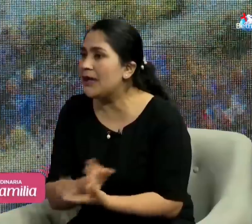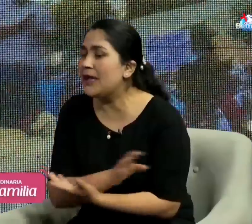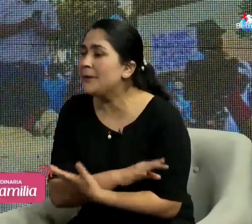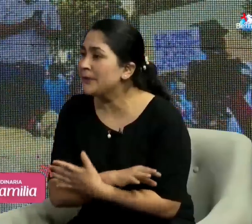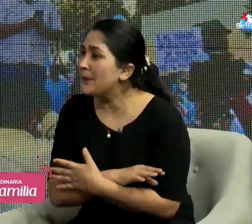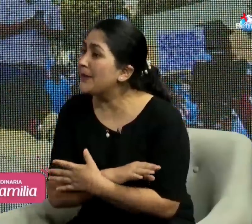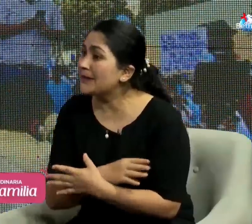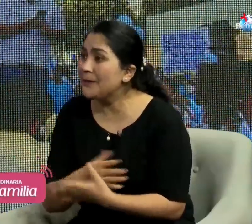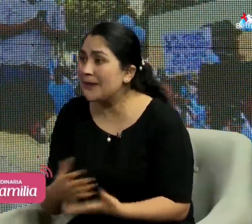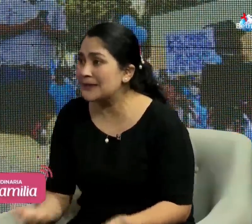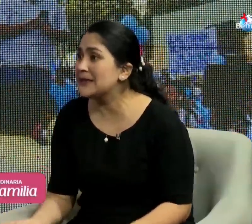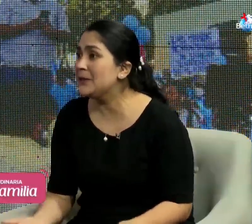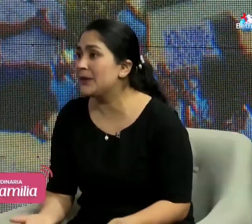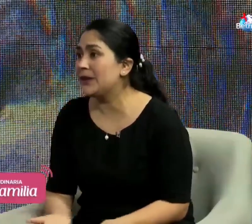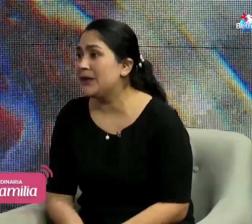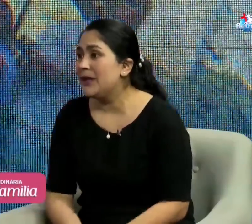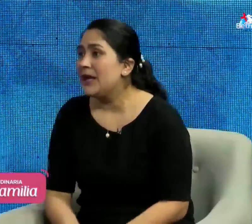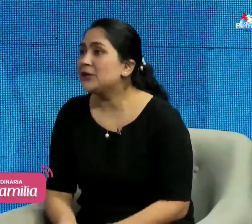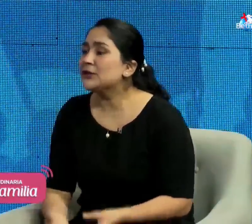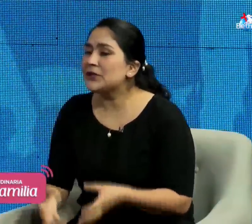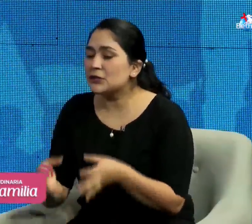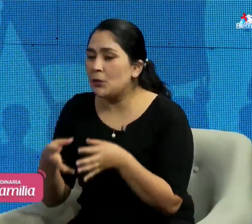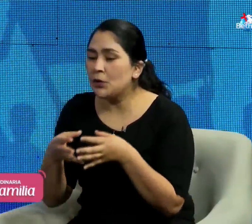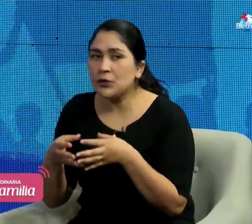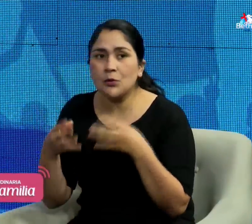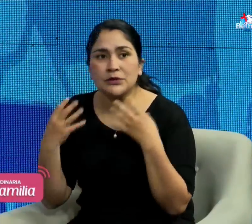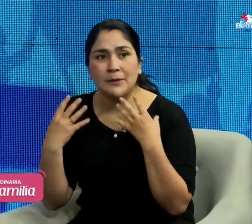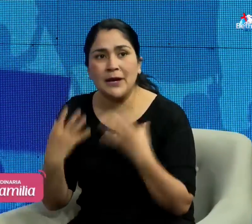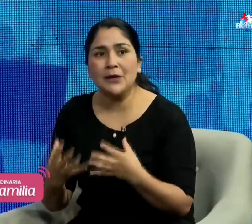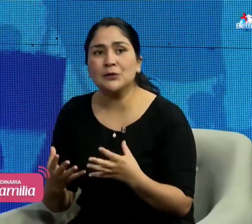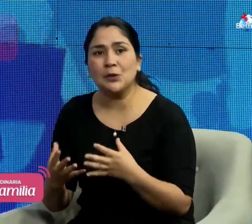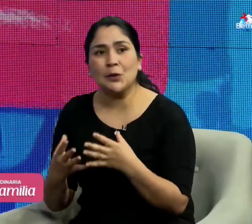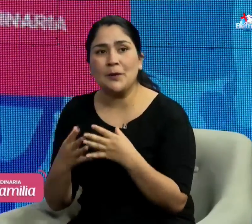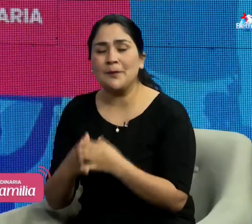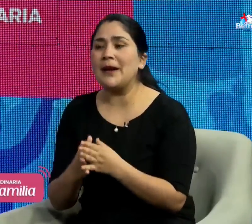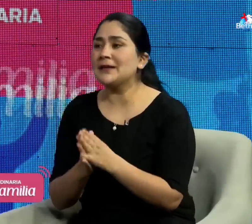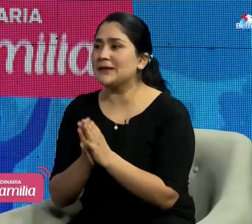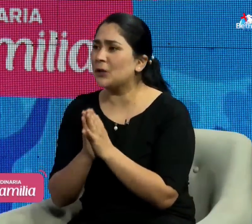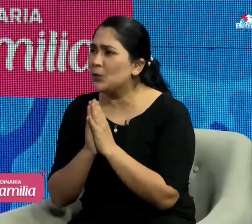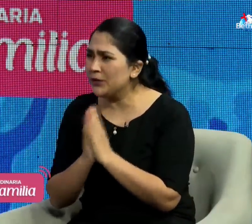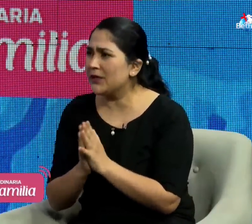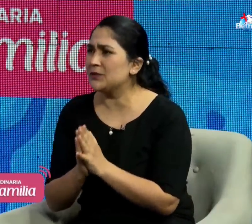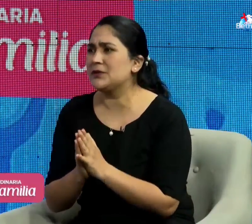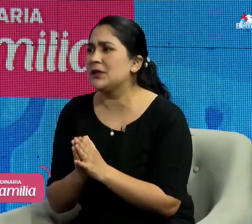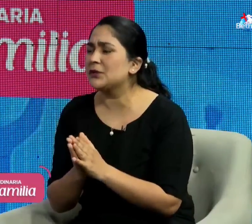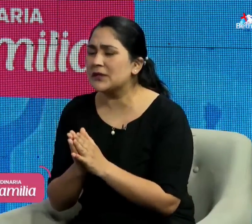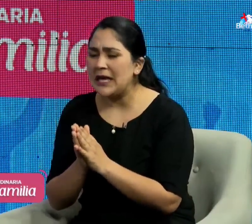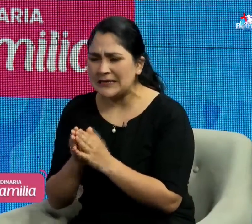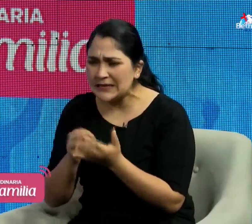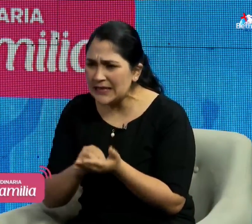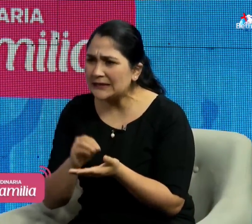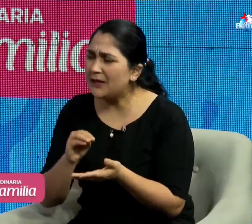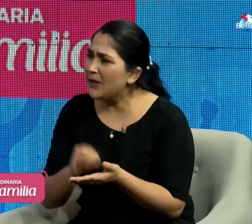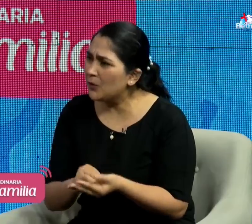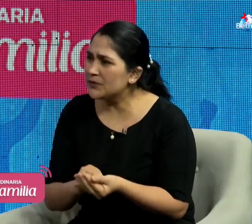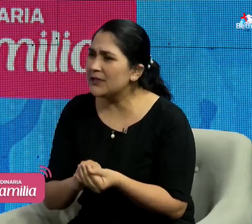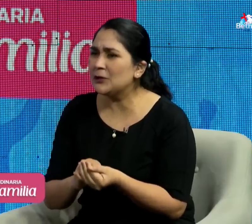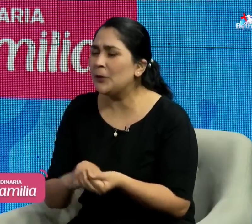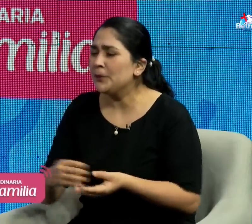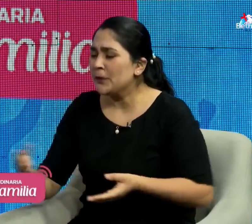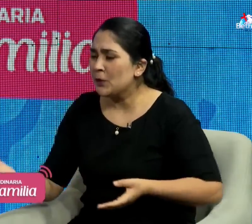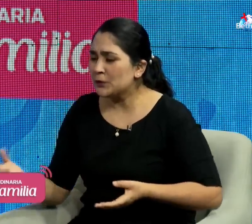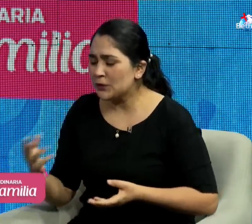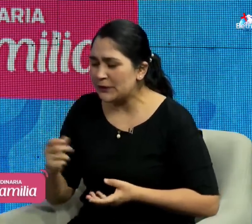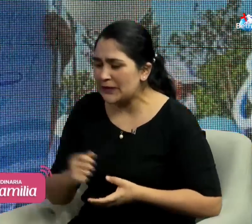niña violada, marca para siempre. Entonces, como yo hago un llamado a todos los papás que cuiden a sus hijos, sí, el trabajo sí,